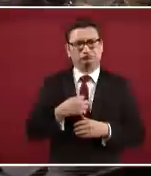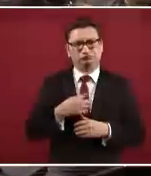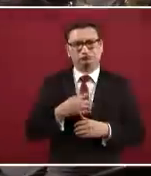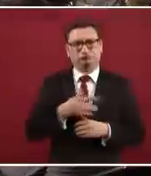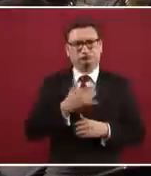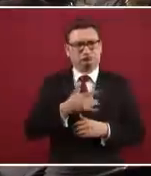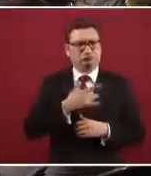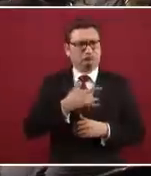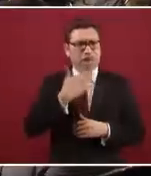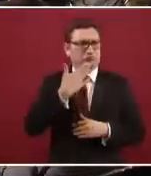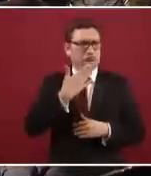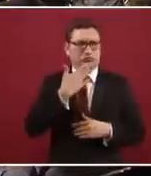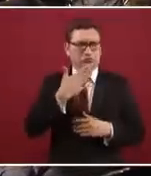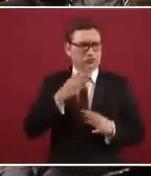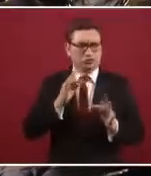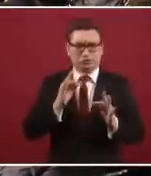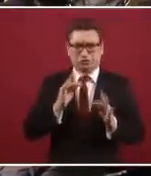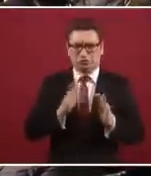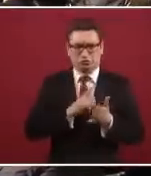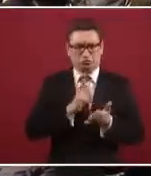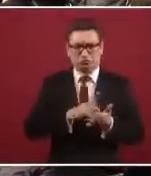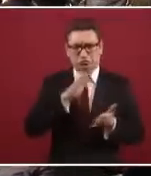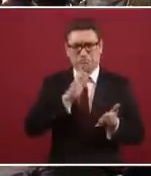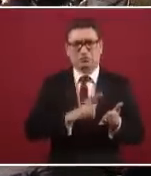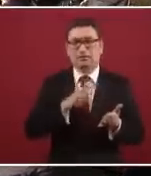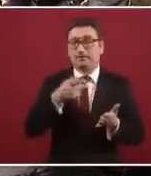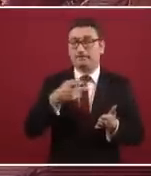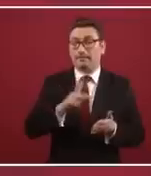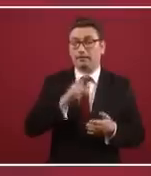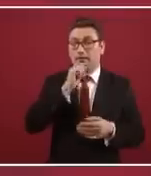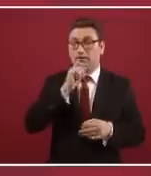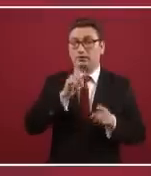legal y legítimo, pero también